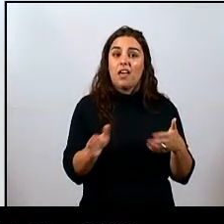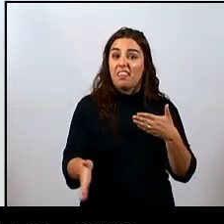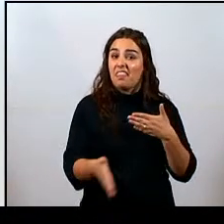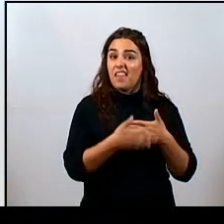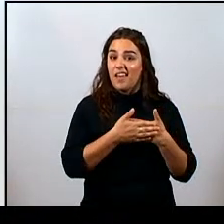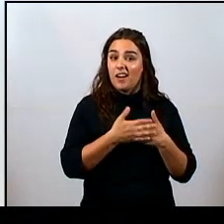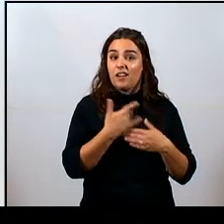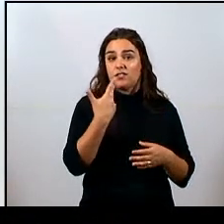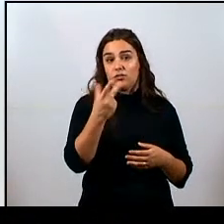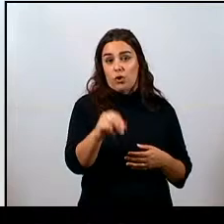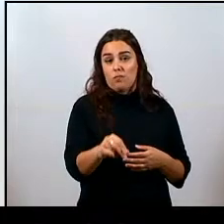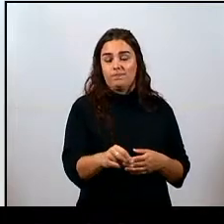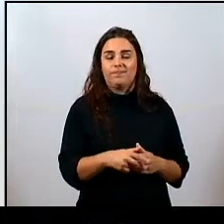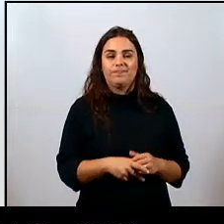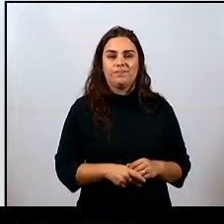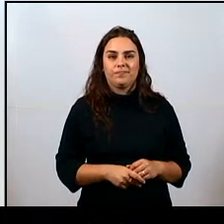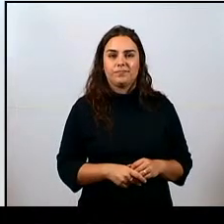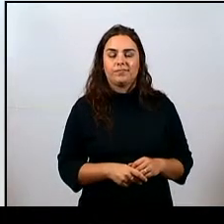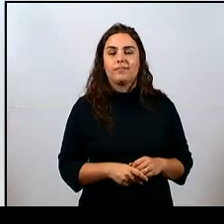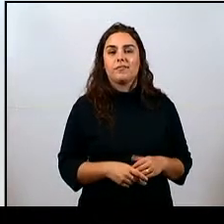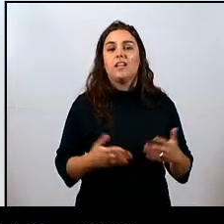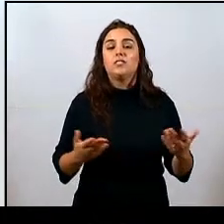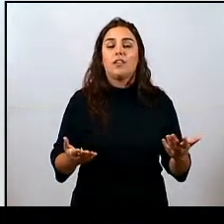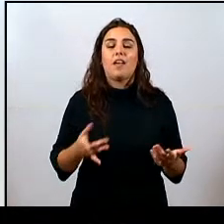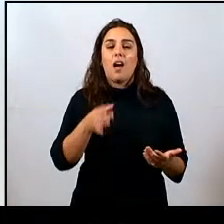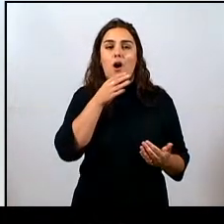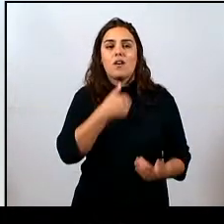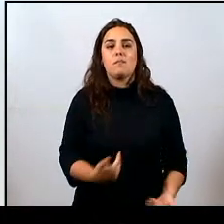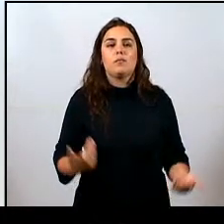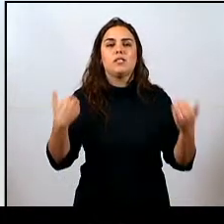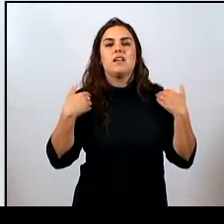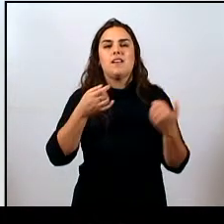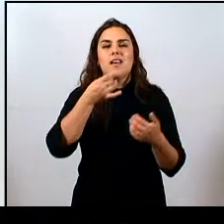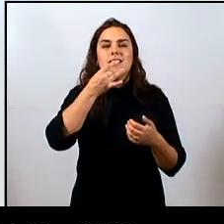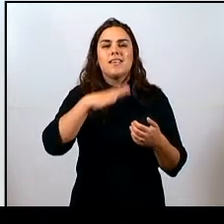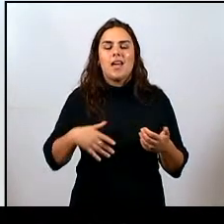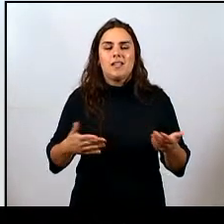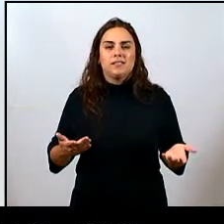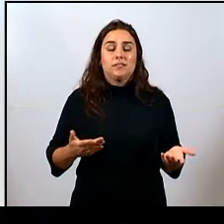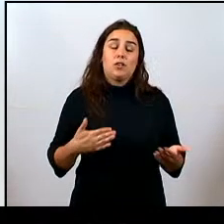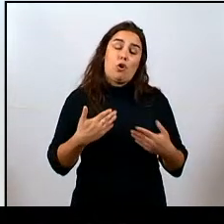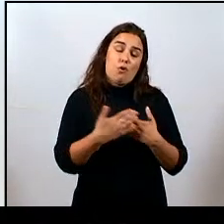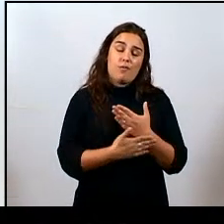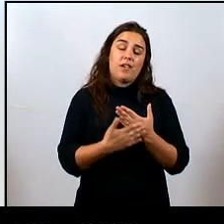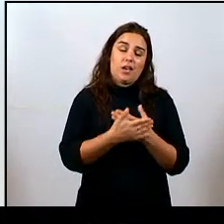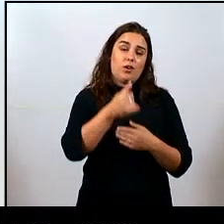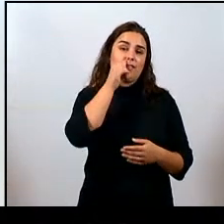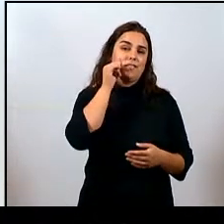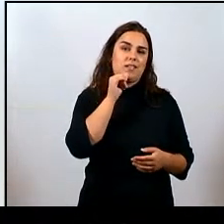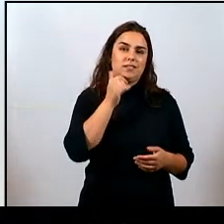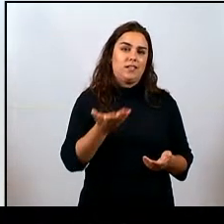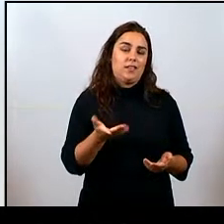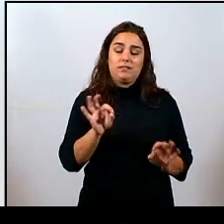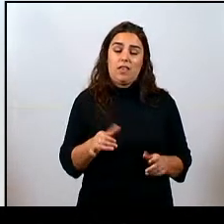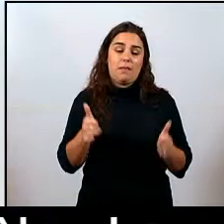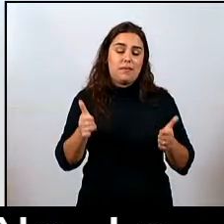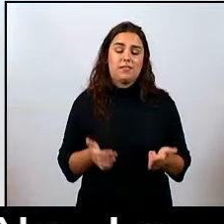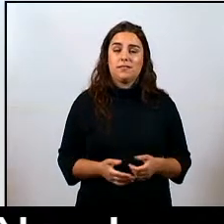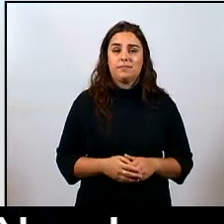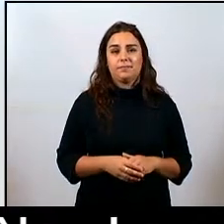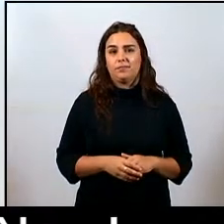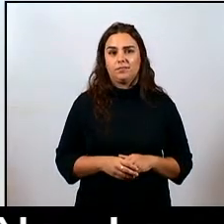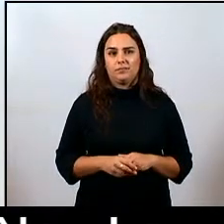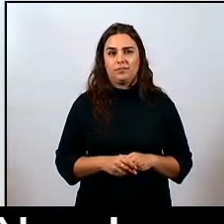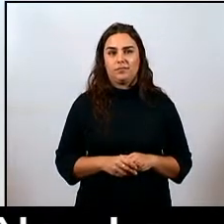centrales nucleares? No. ¿A quién le corresponde? ¿De quién es la responsabilidad? Del Gobierno de Sánchez. No hay más.